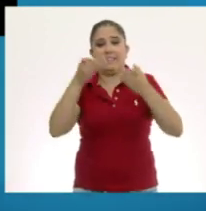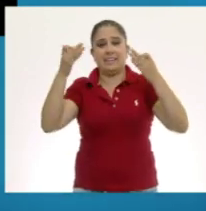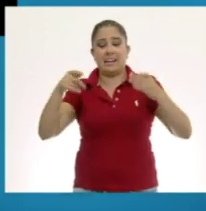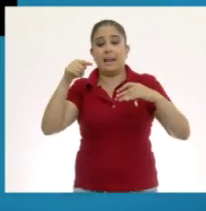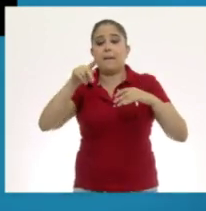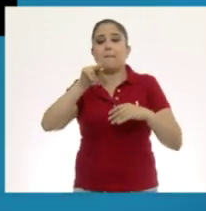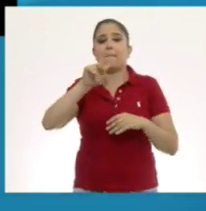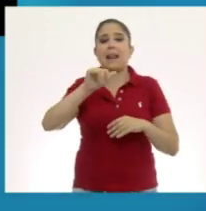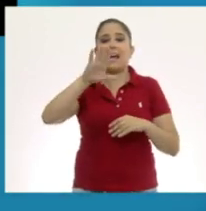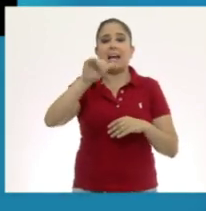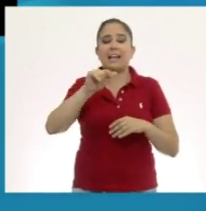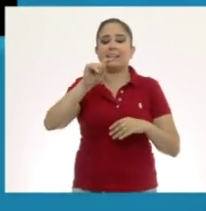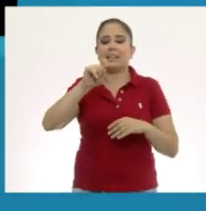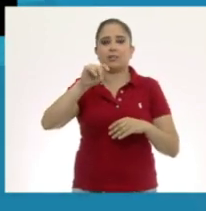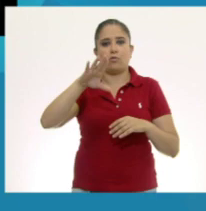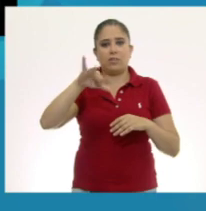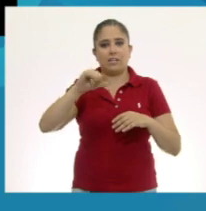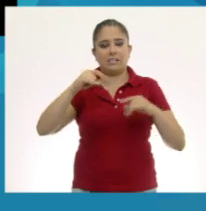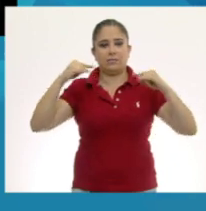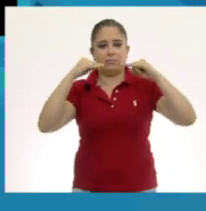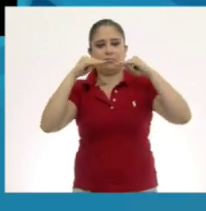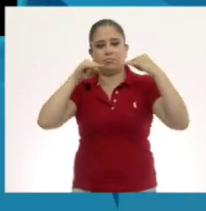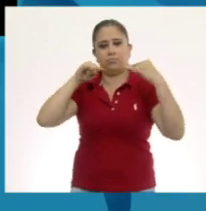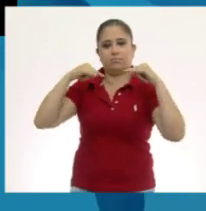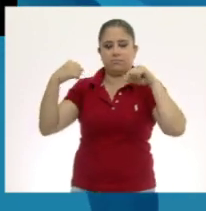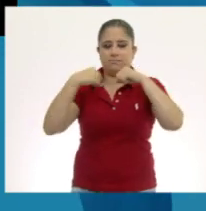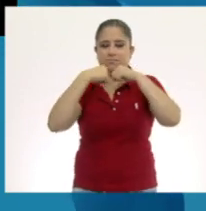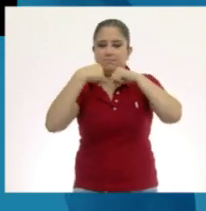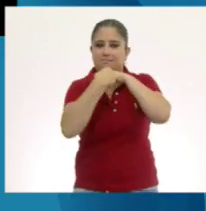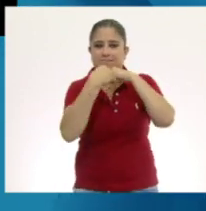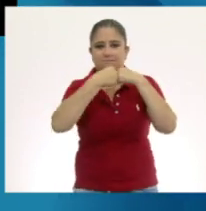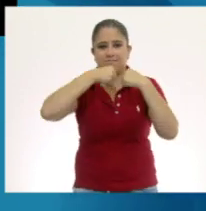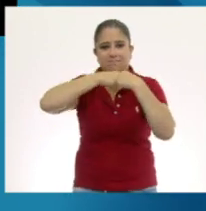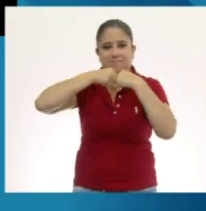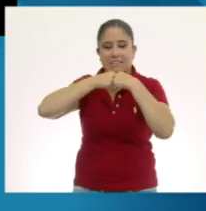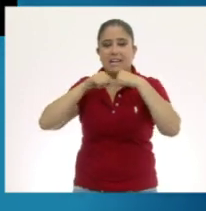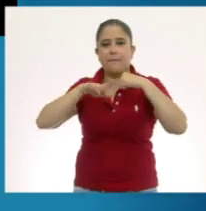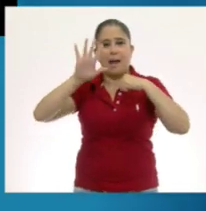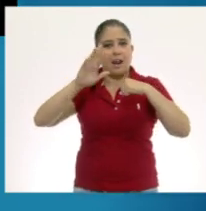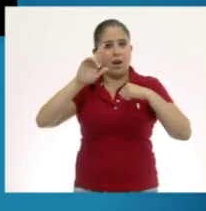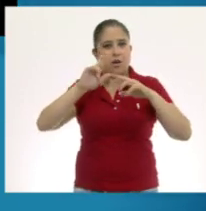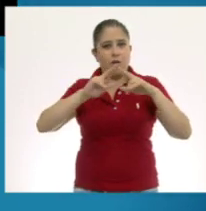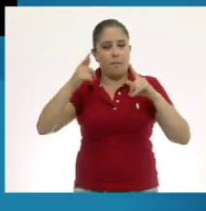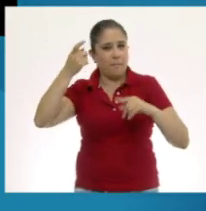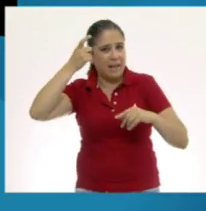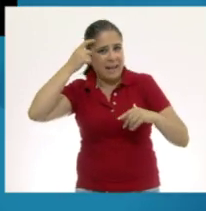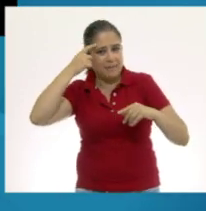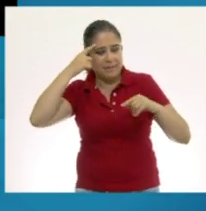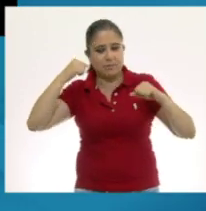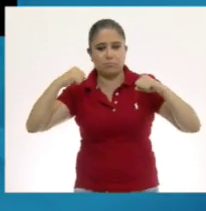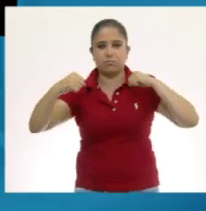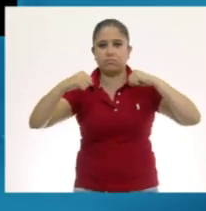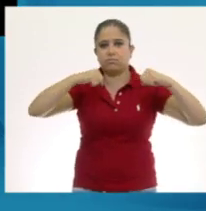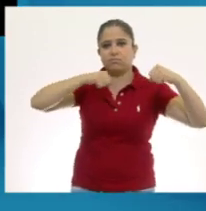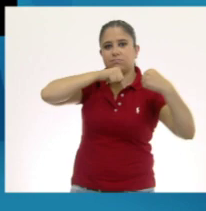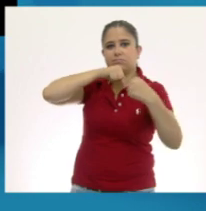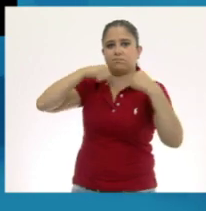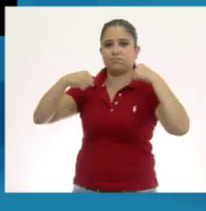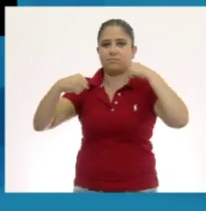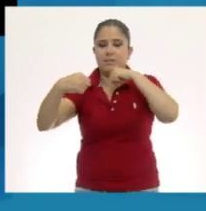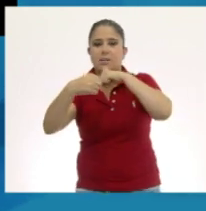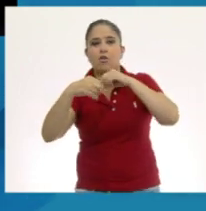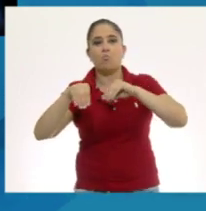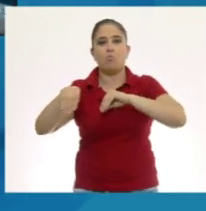placas tectónicas, plataformas de roca sólida fragmentadas como un gran rompecabezas que se mueven constantemente por